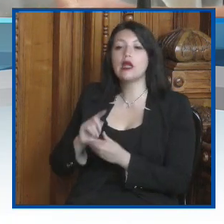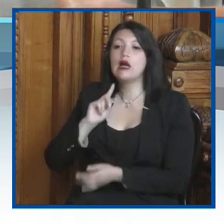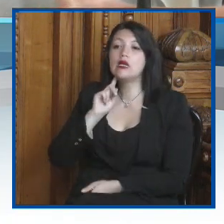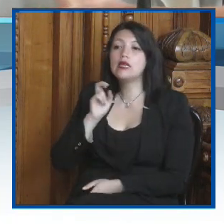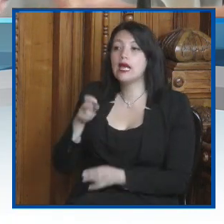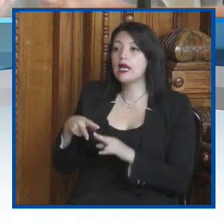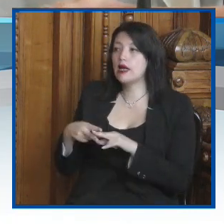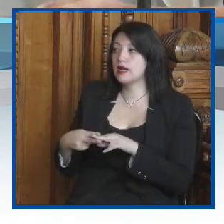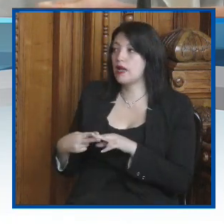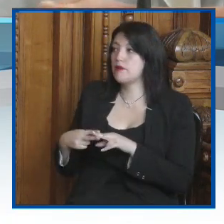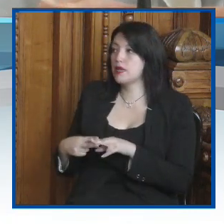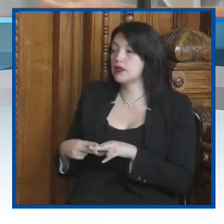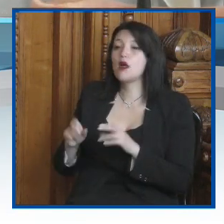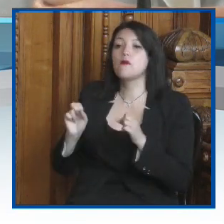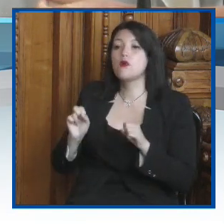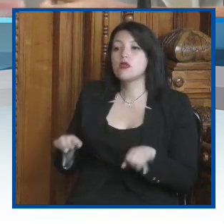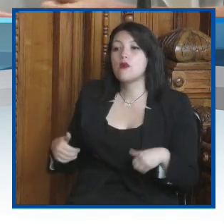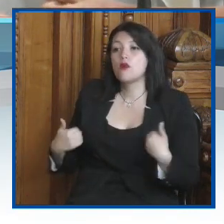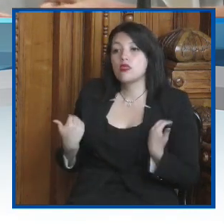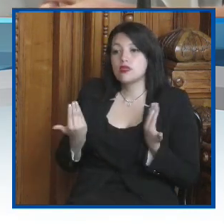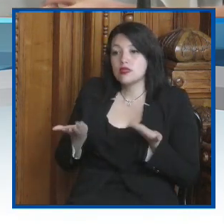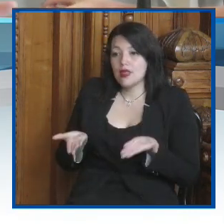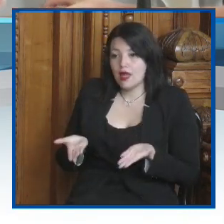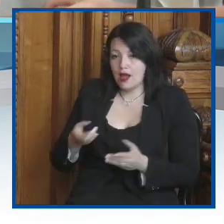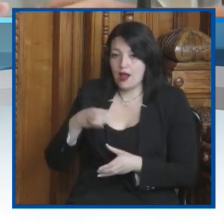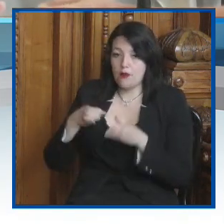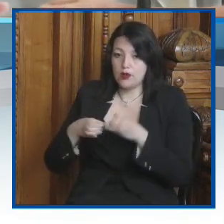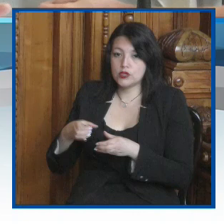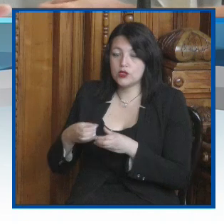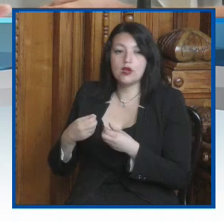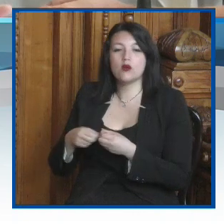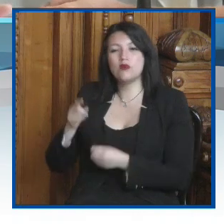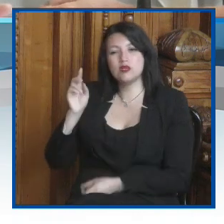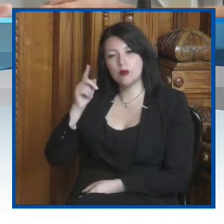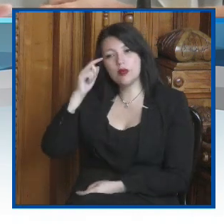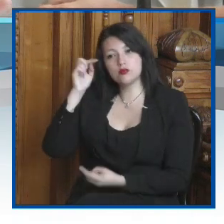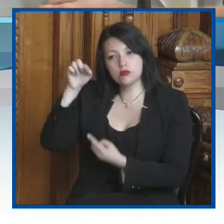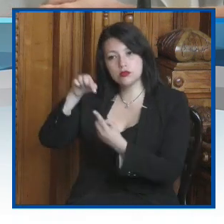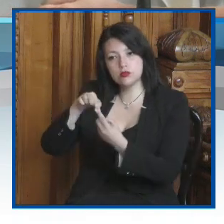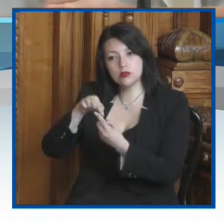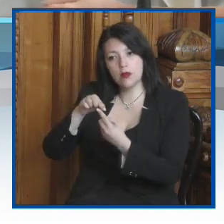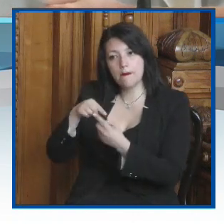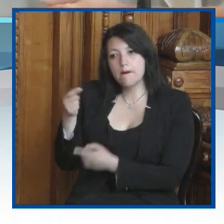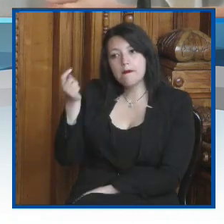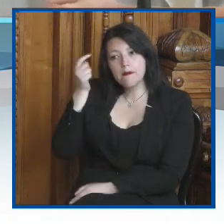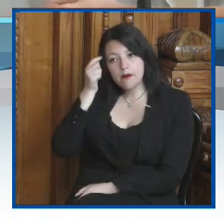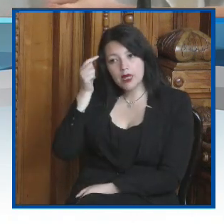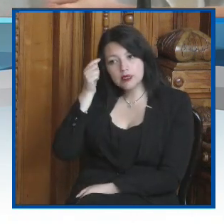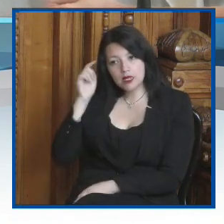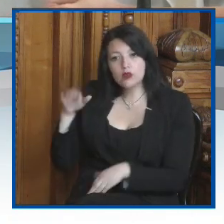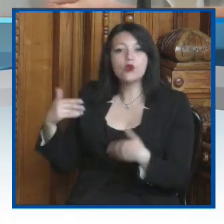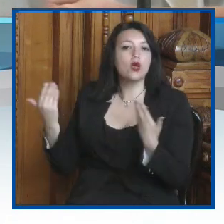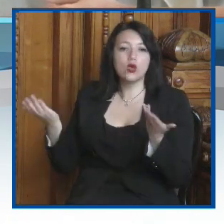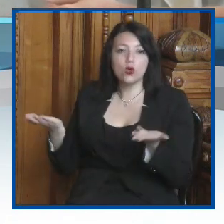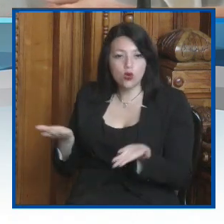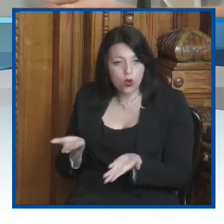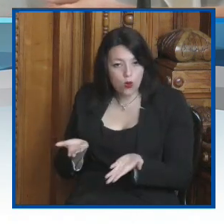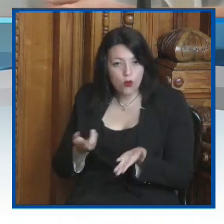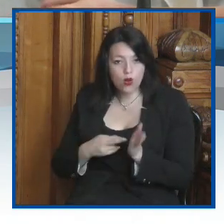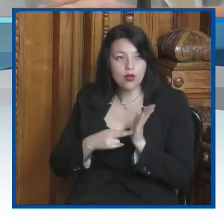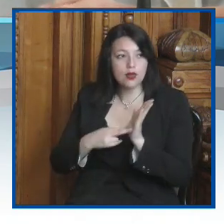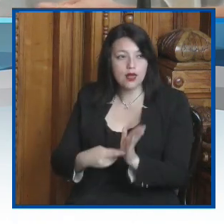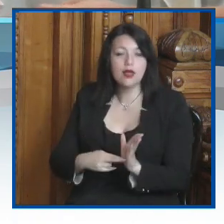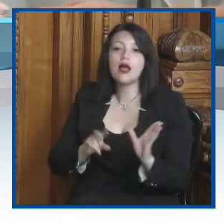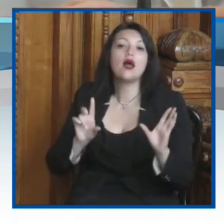herramientas podíamos brindarle a la gente para siempre con el norte pensando en cómo empezar a